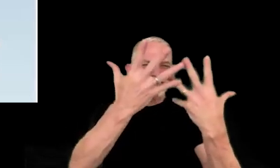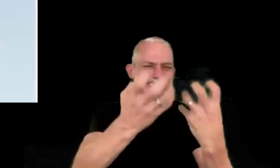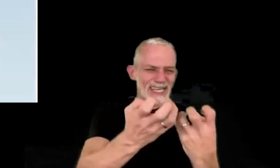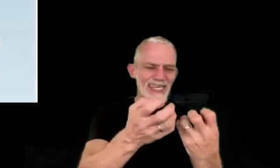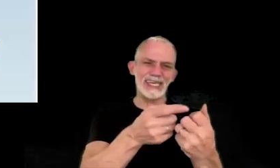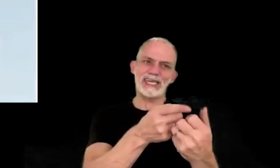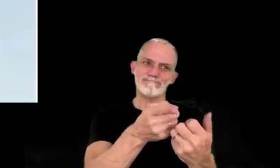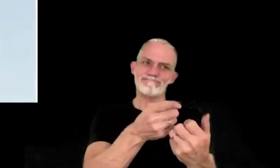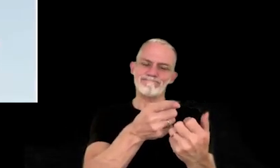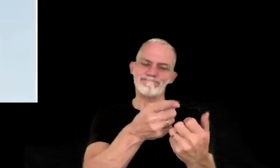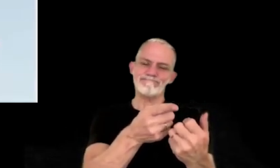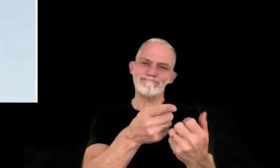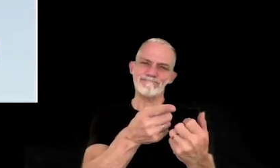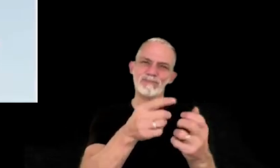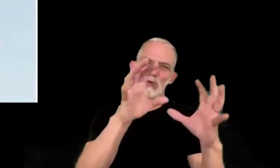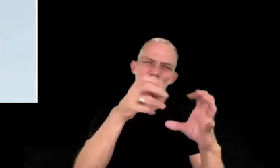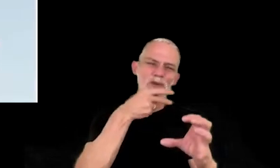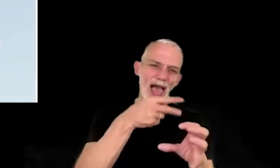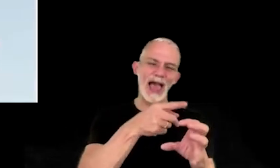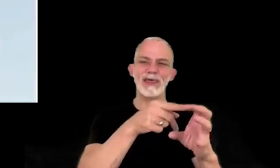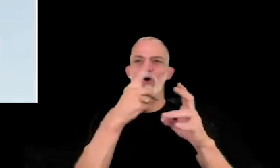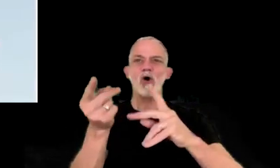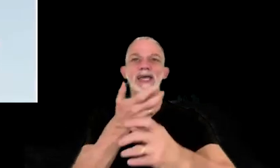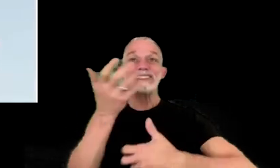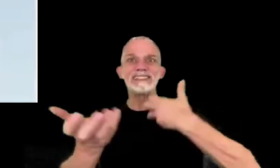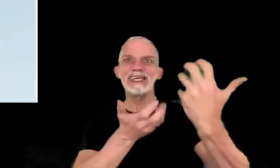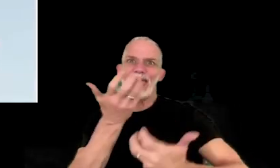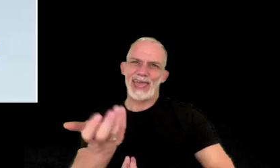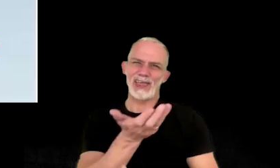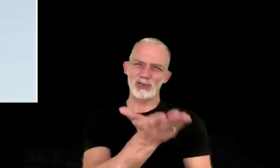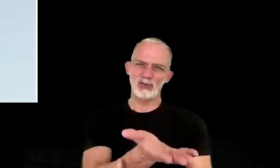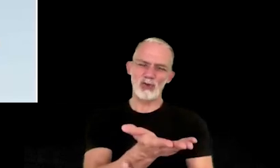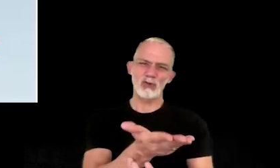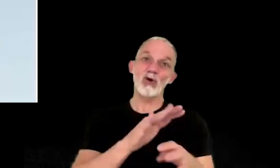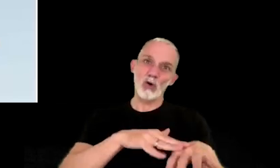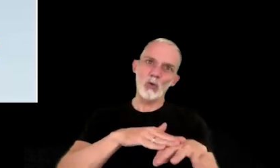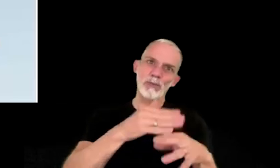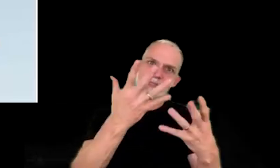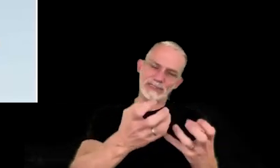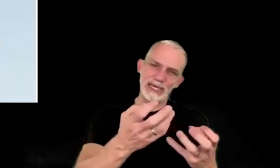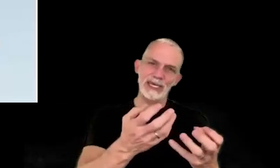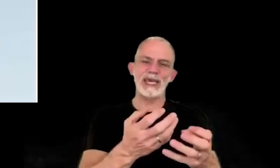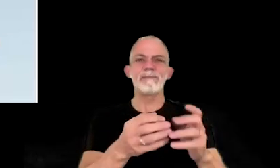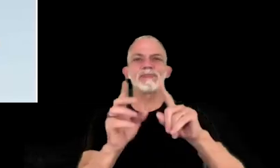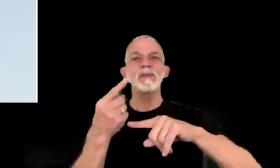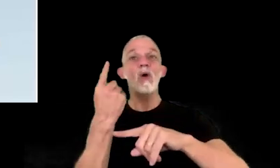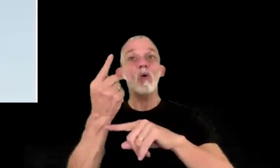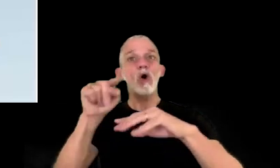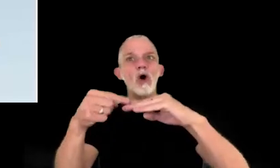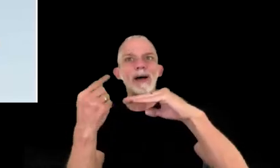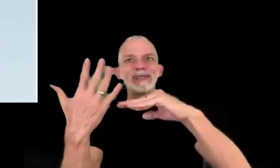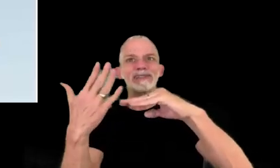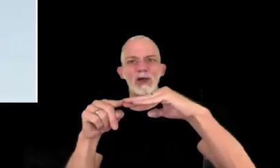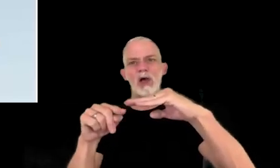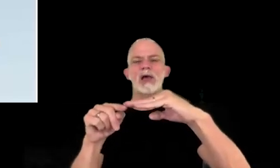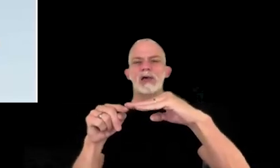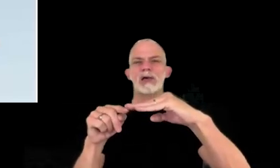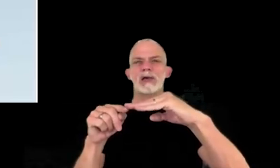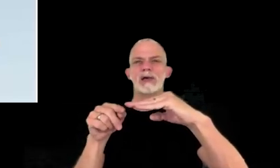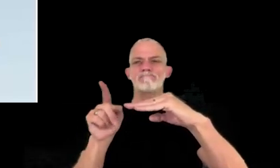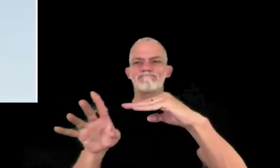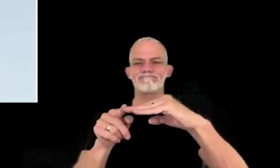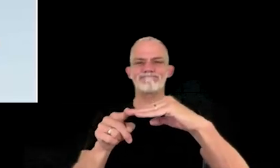y en todo lo que sea incendios forestales, a 1,5 grados va a tener un tratamiento, ¿no?,